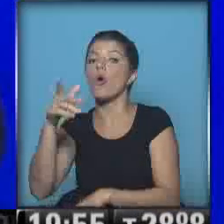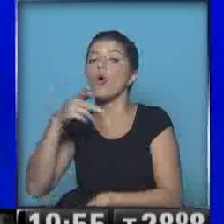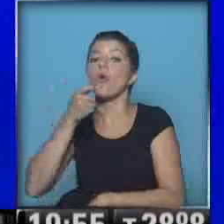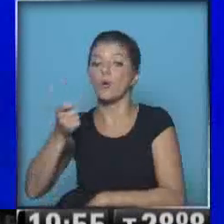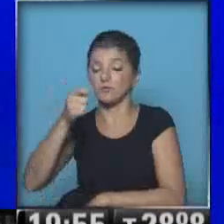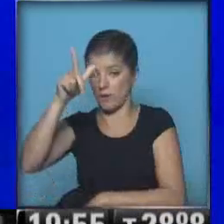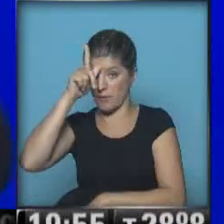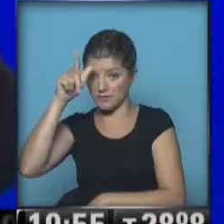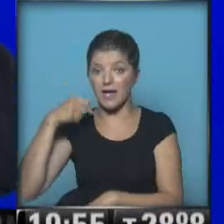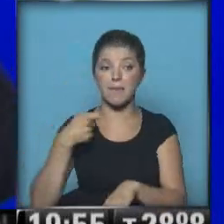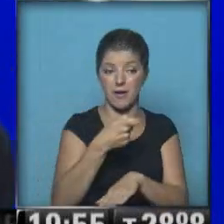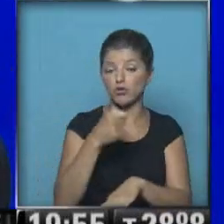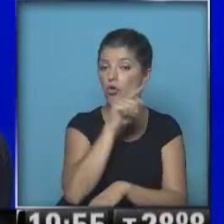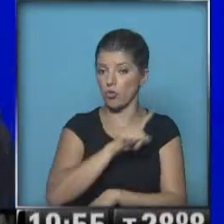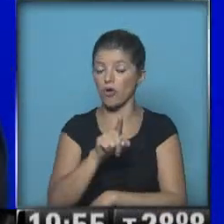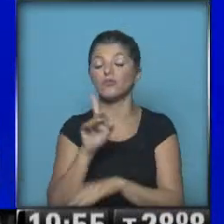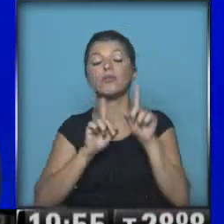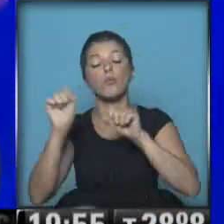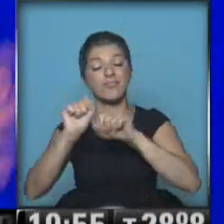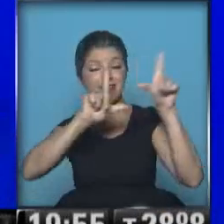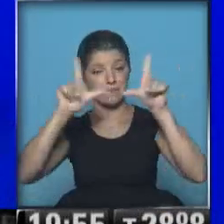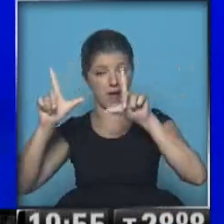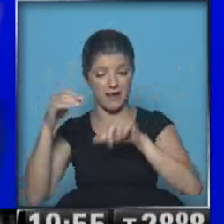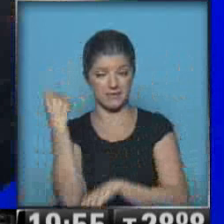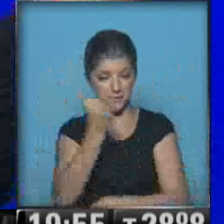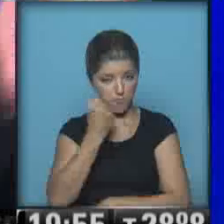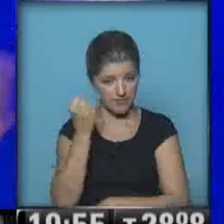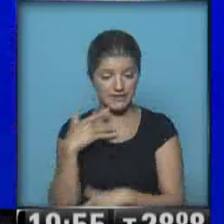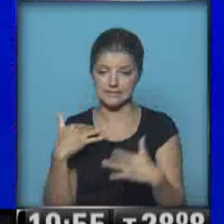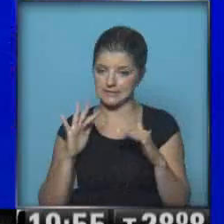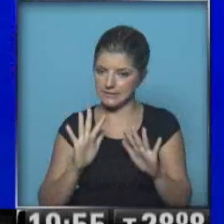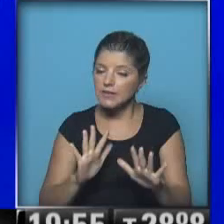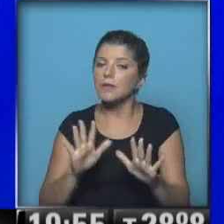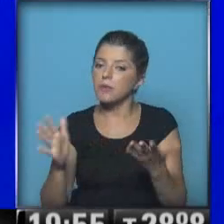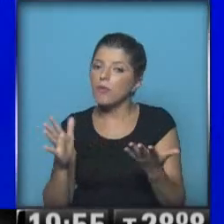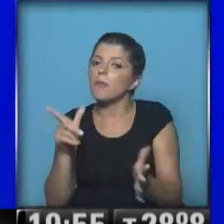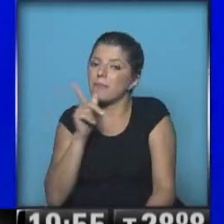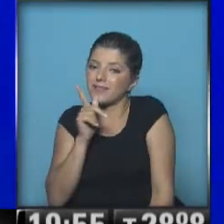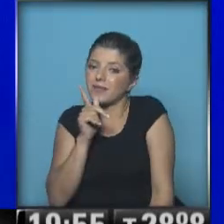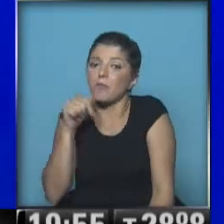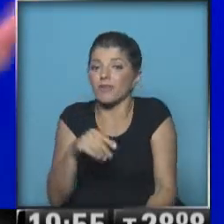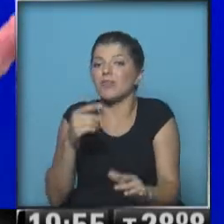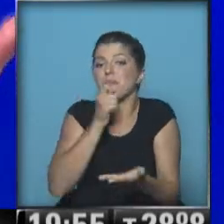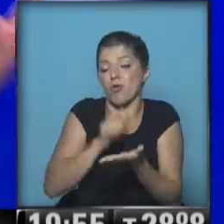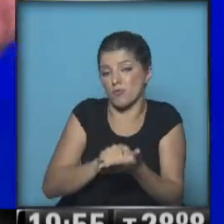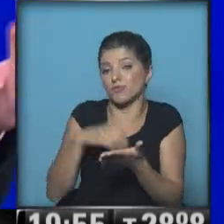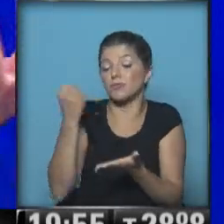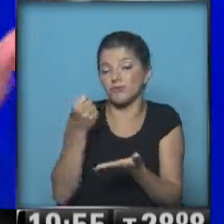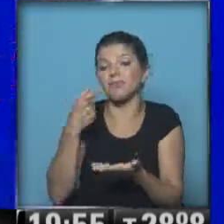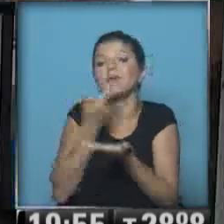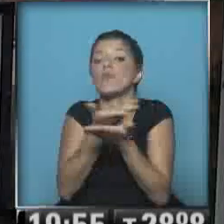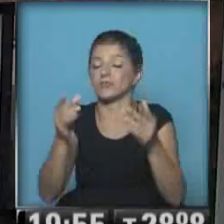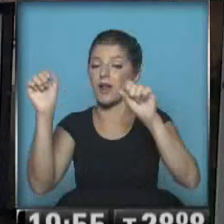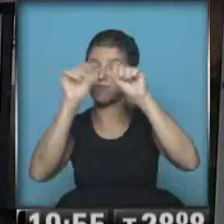que mató a este muchacho. Son imágenes fuertes que están circulando mucho, pero me parece, Pablo, que por el contenido periodístico importante, sí, claro, es bueno que sepamos lo que